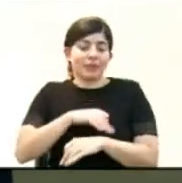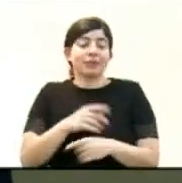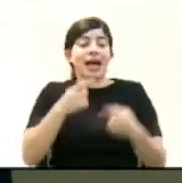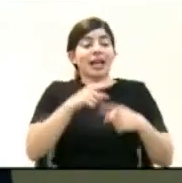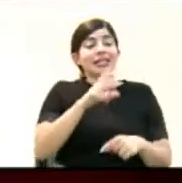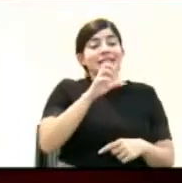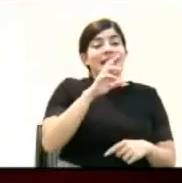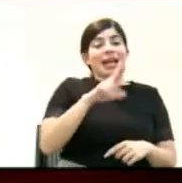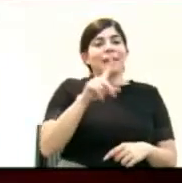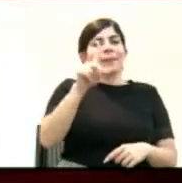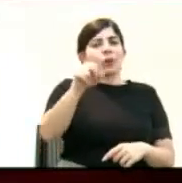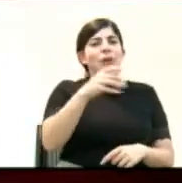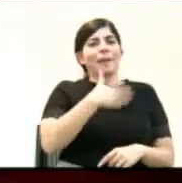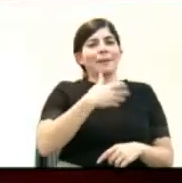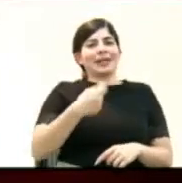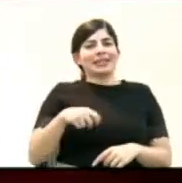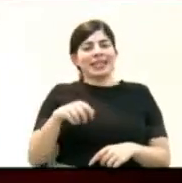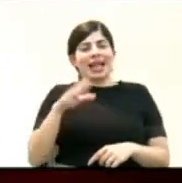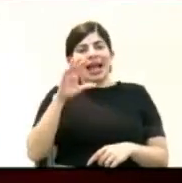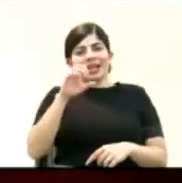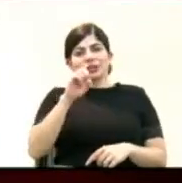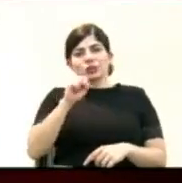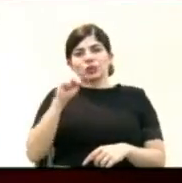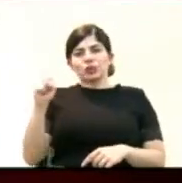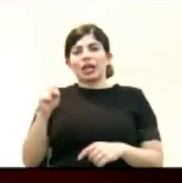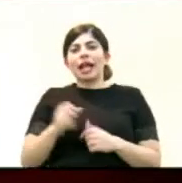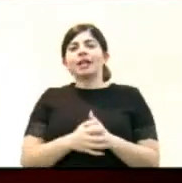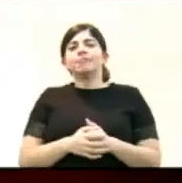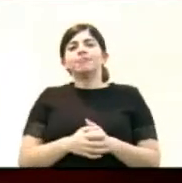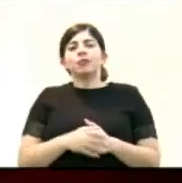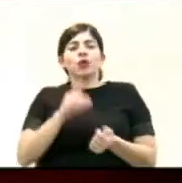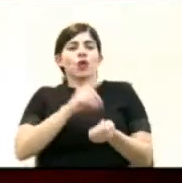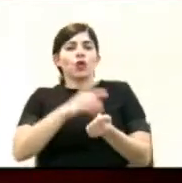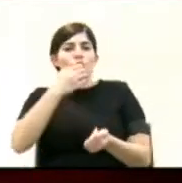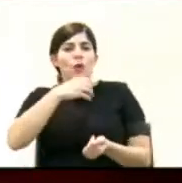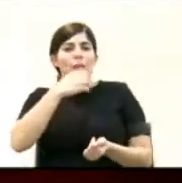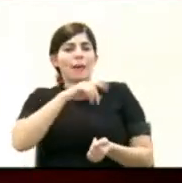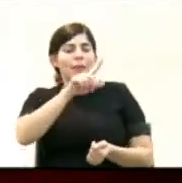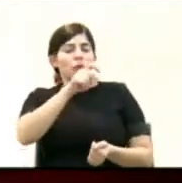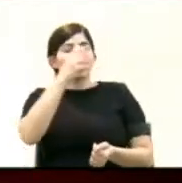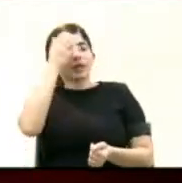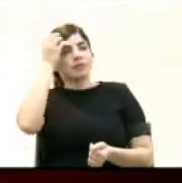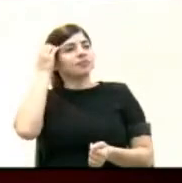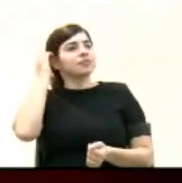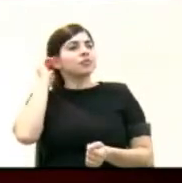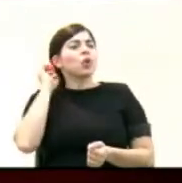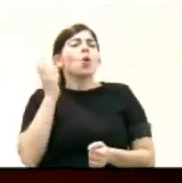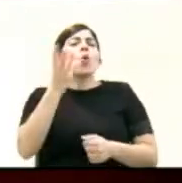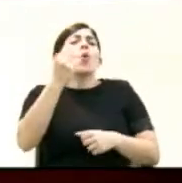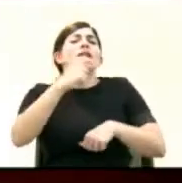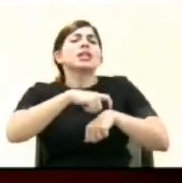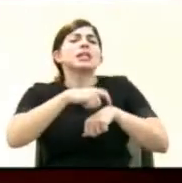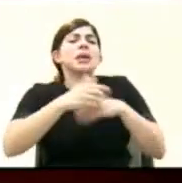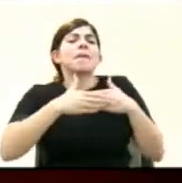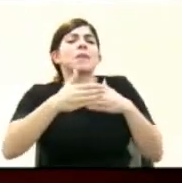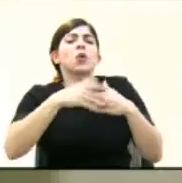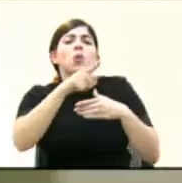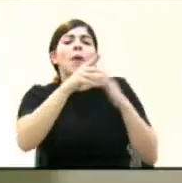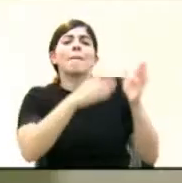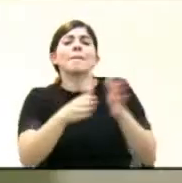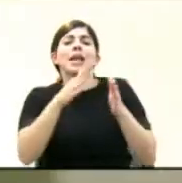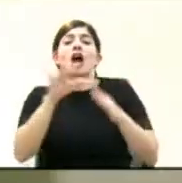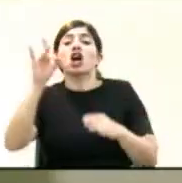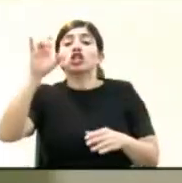CR consulta al presidente ejecutivo de la Caja Costarricense de Seguro Social, el doctor Román Macaya. ¿En cuánto tiempo tienen pensado aplicar